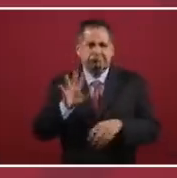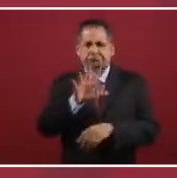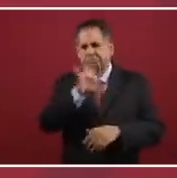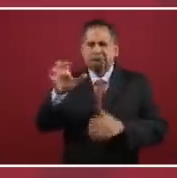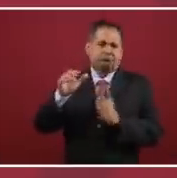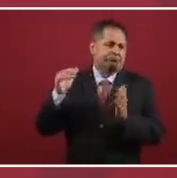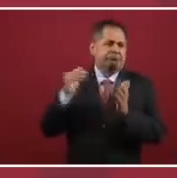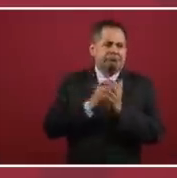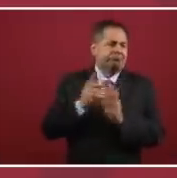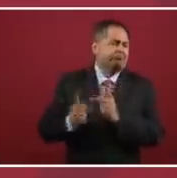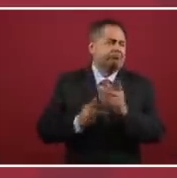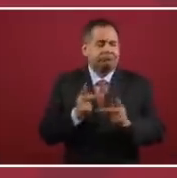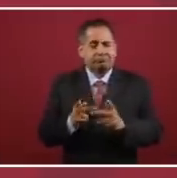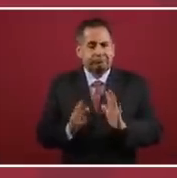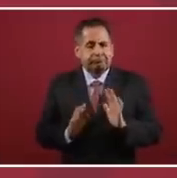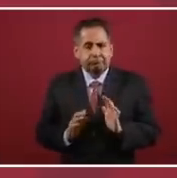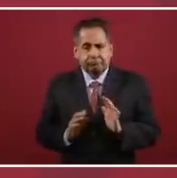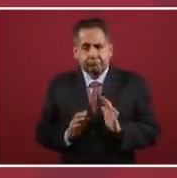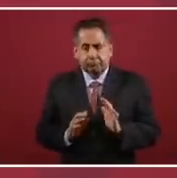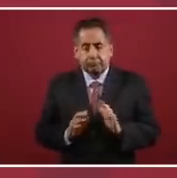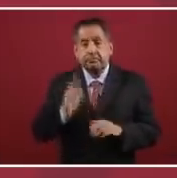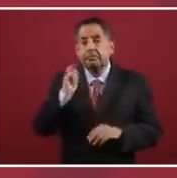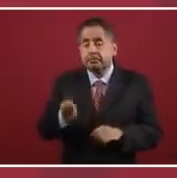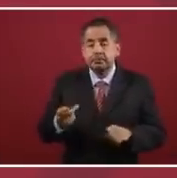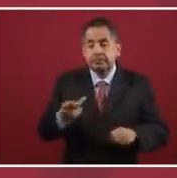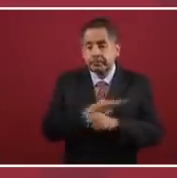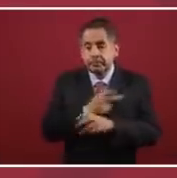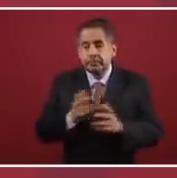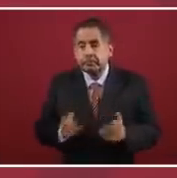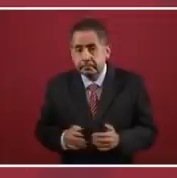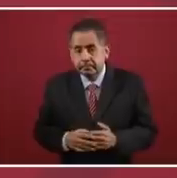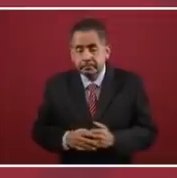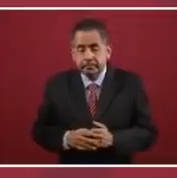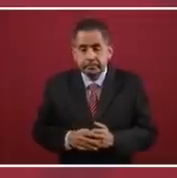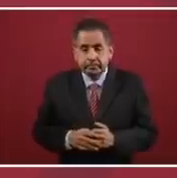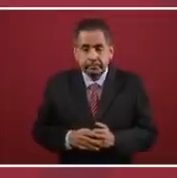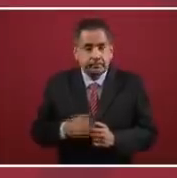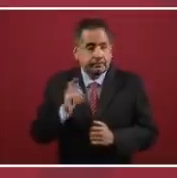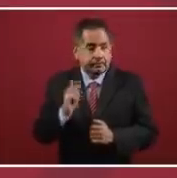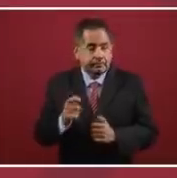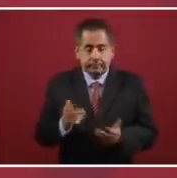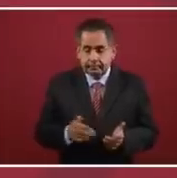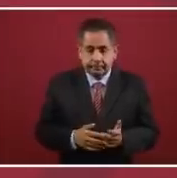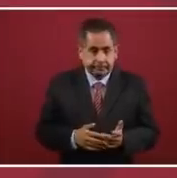créditos. El resultado es que